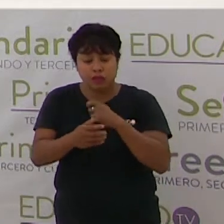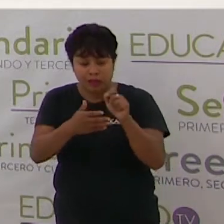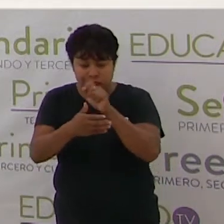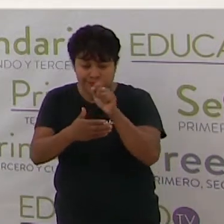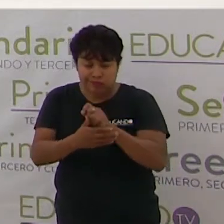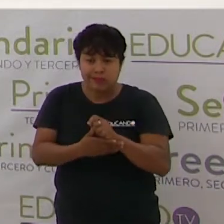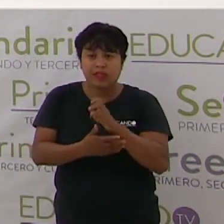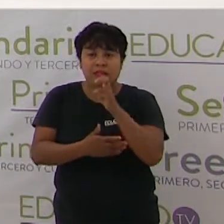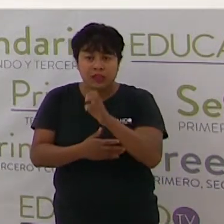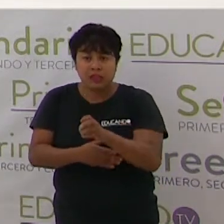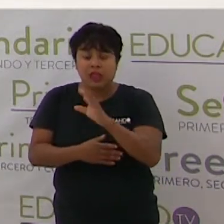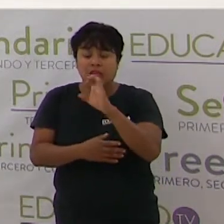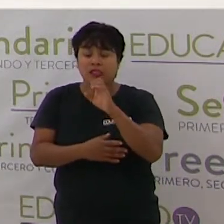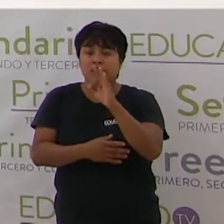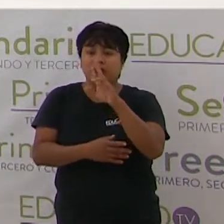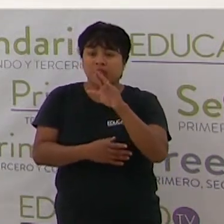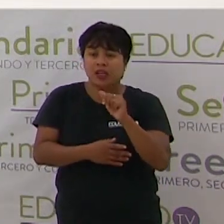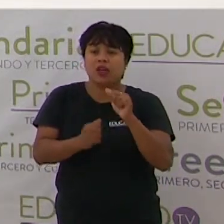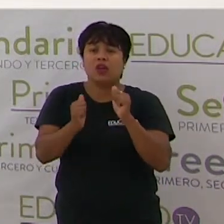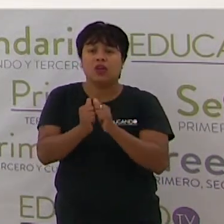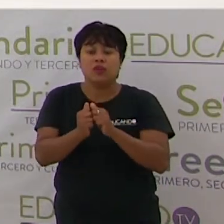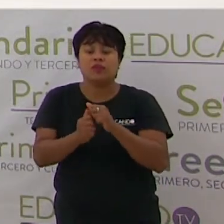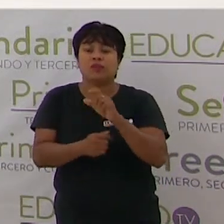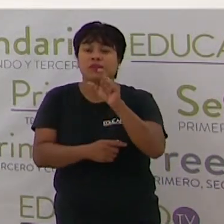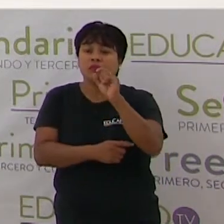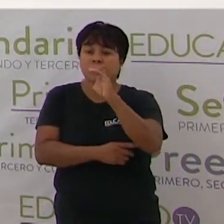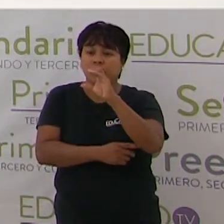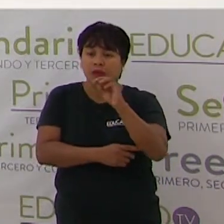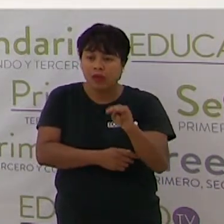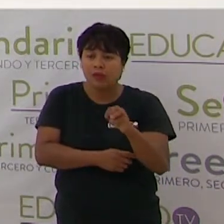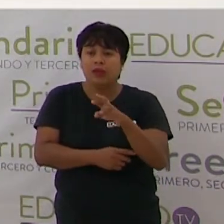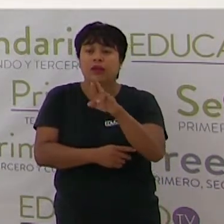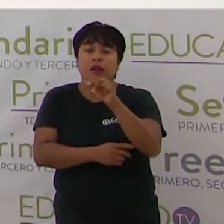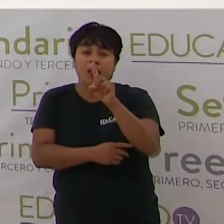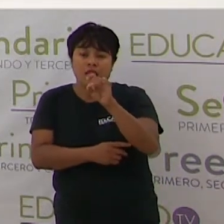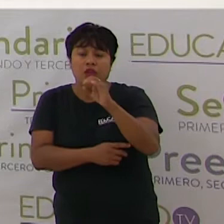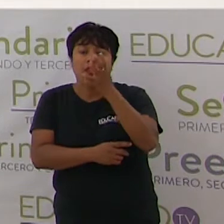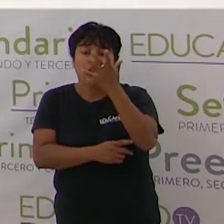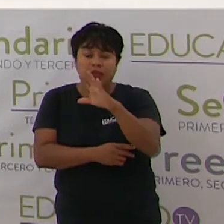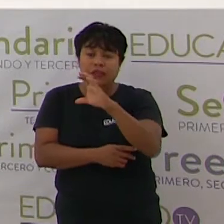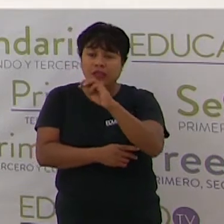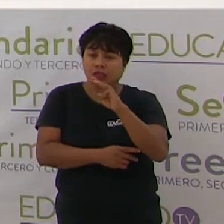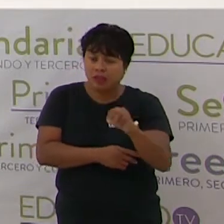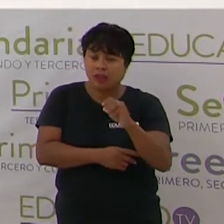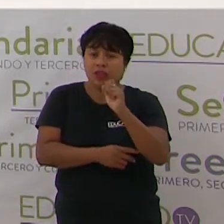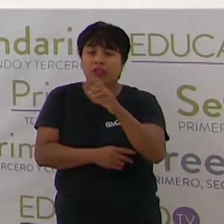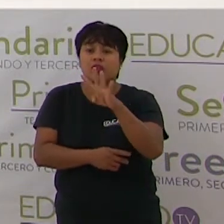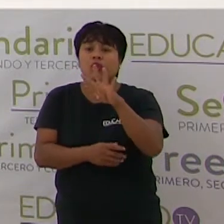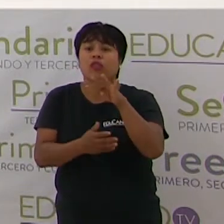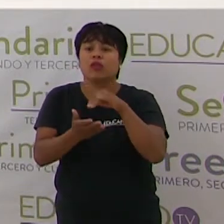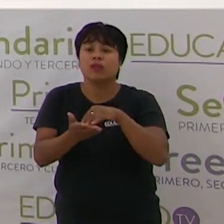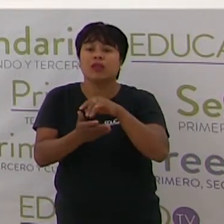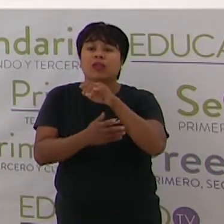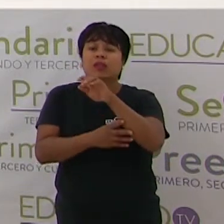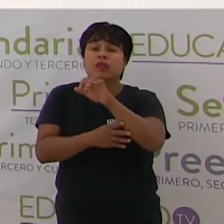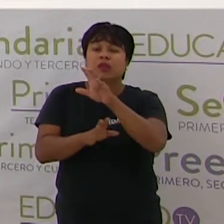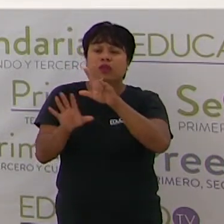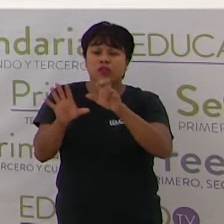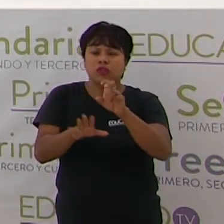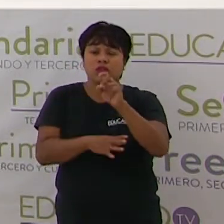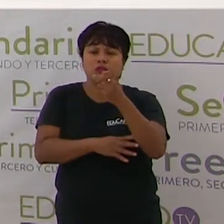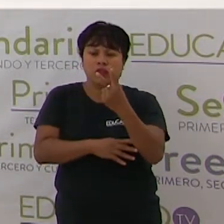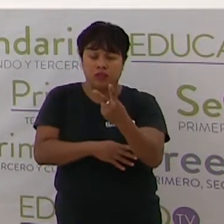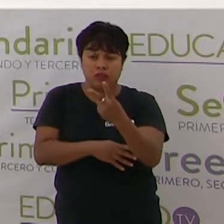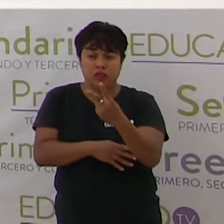que el volumen de esta esfera con un diámetro de 20 centímetros y un radio de 10 centímetros es de 4.188.8